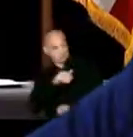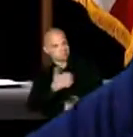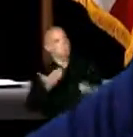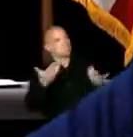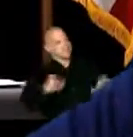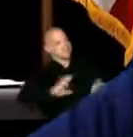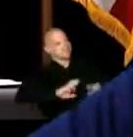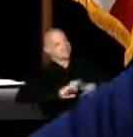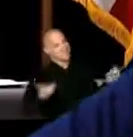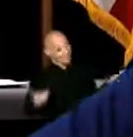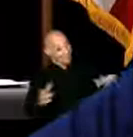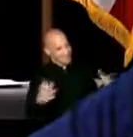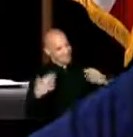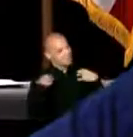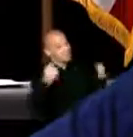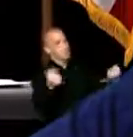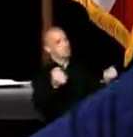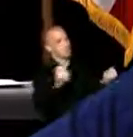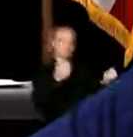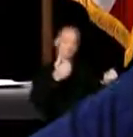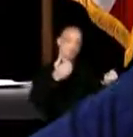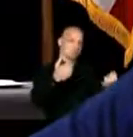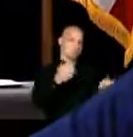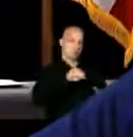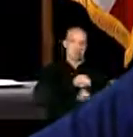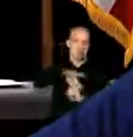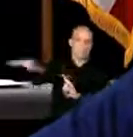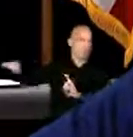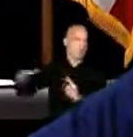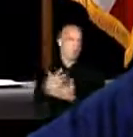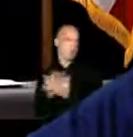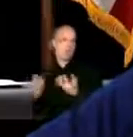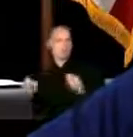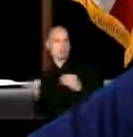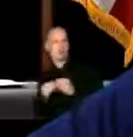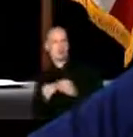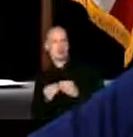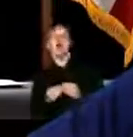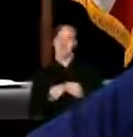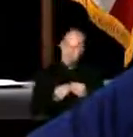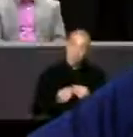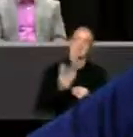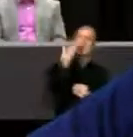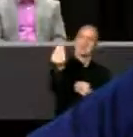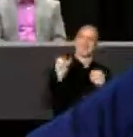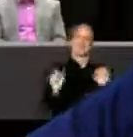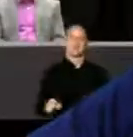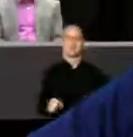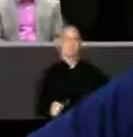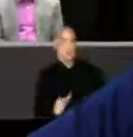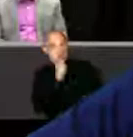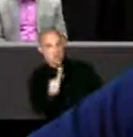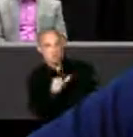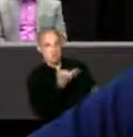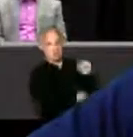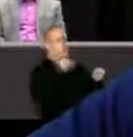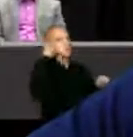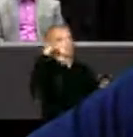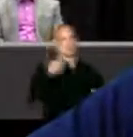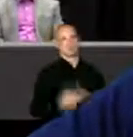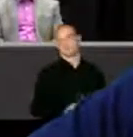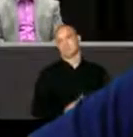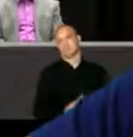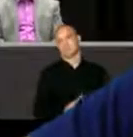Interesante por demás. Gracias a nuestros amigos comerciantes, auspiciadores, y por favor, síganos en nuestras